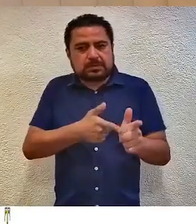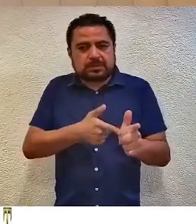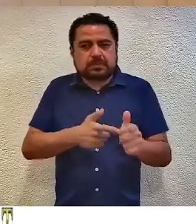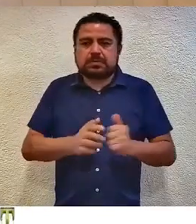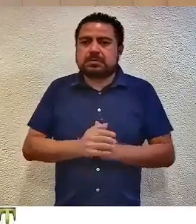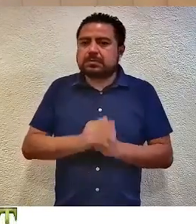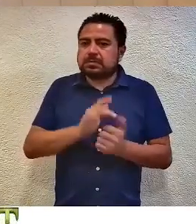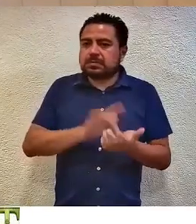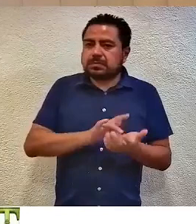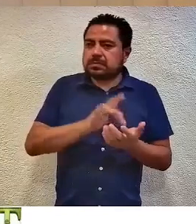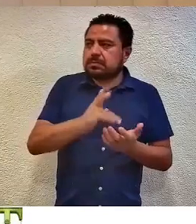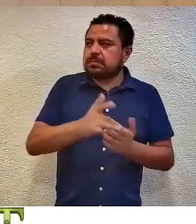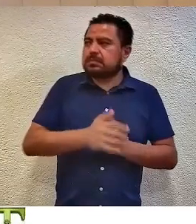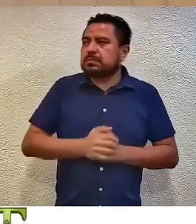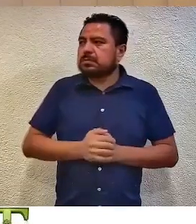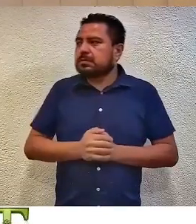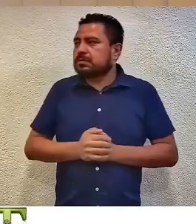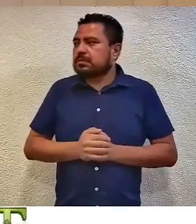Gracias.